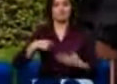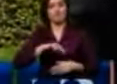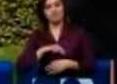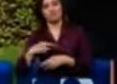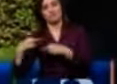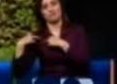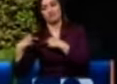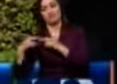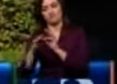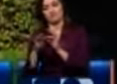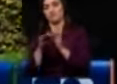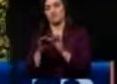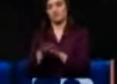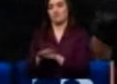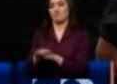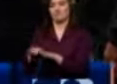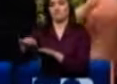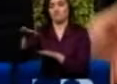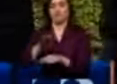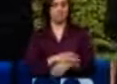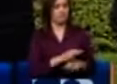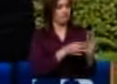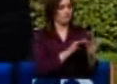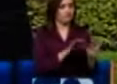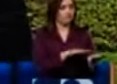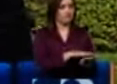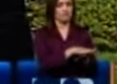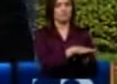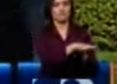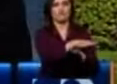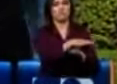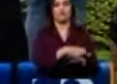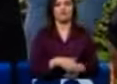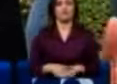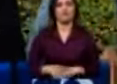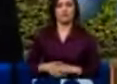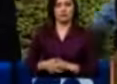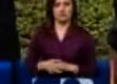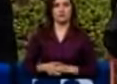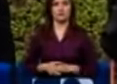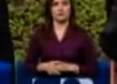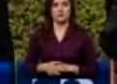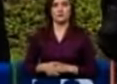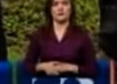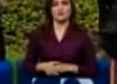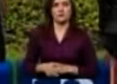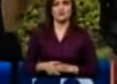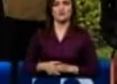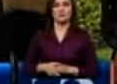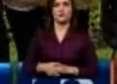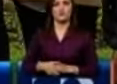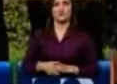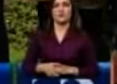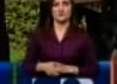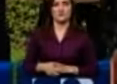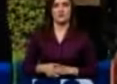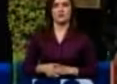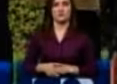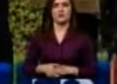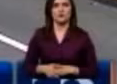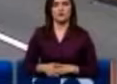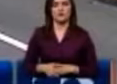de reconstrucción, y cada uno se implementará de acuerdo al estado que finalmente hayan tenido estas vías secundarias luego de la alta carga durante